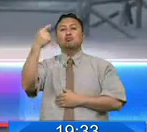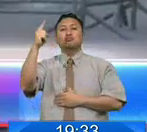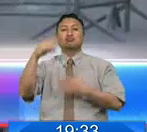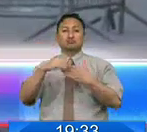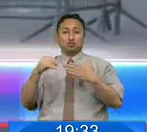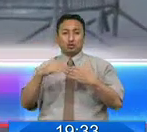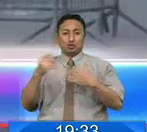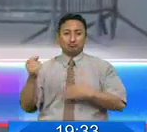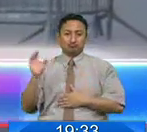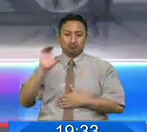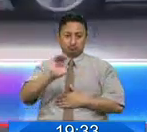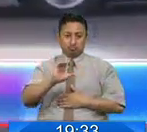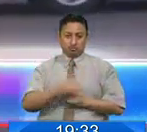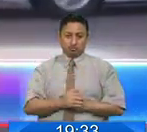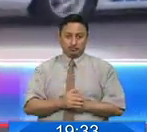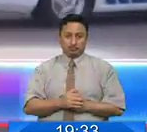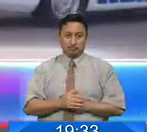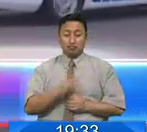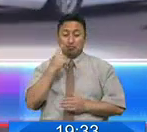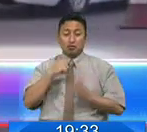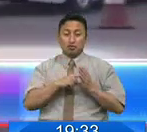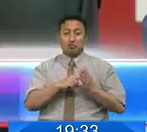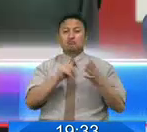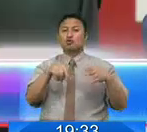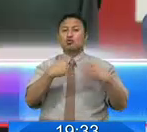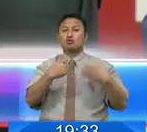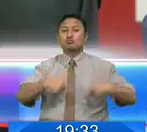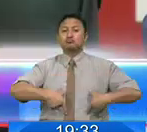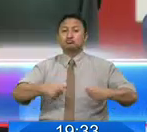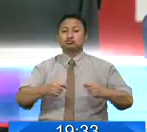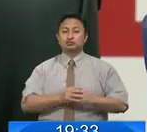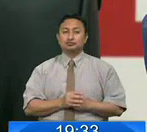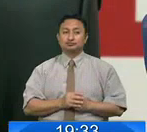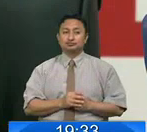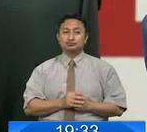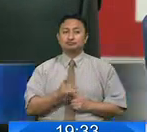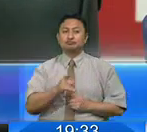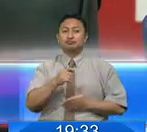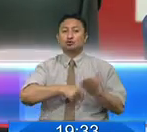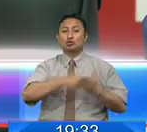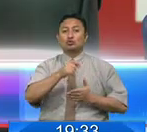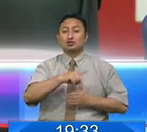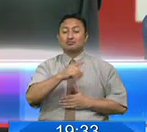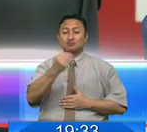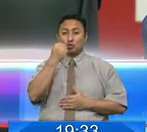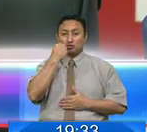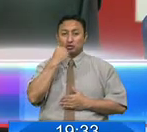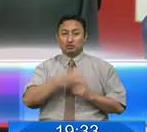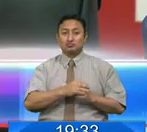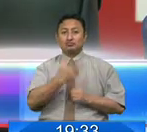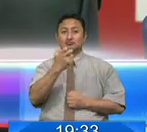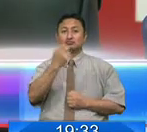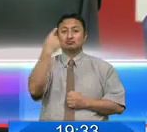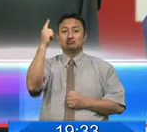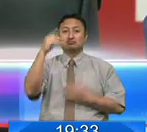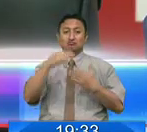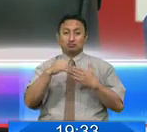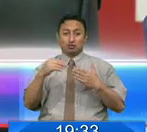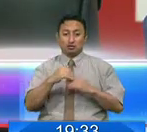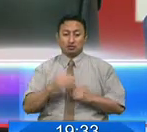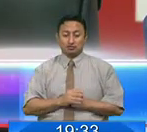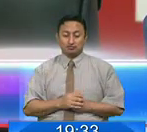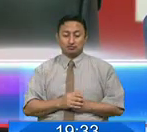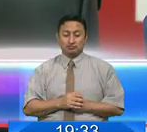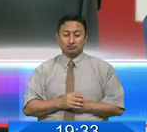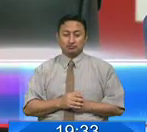de dólares desglosados de la siguiente manera el proceso de la contratación de la alimentación 13 millones de dólares para la